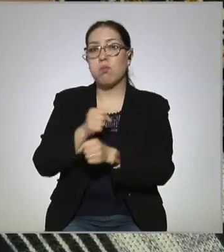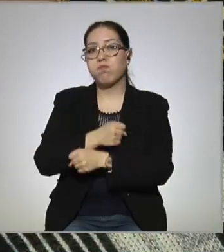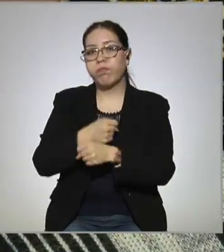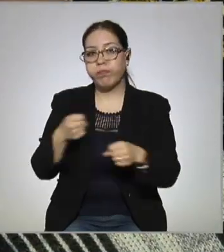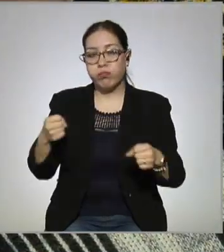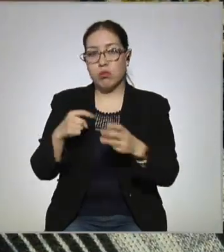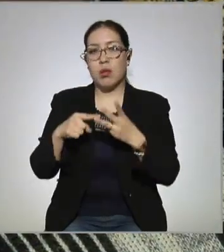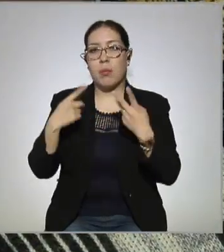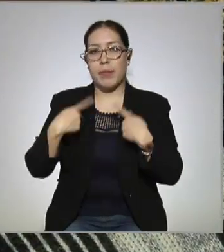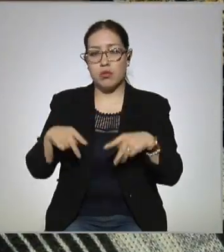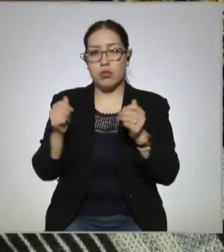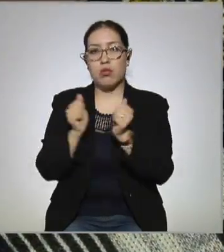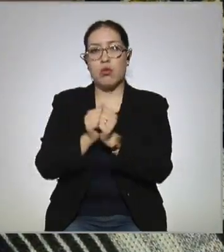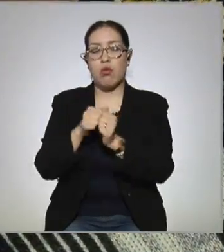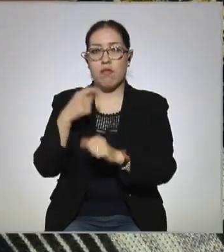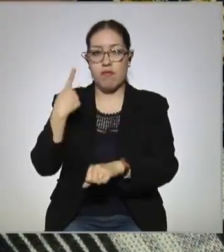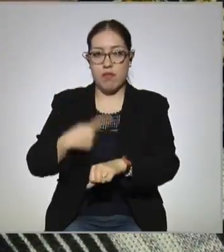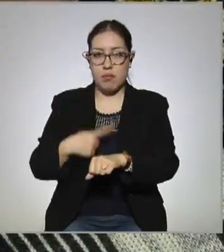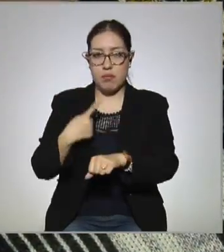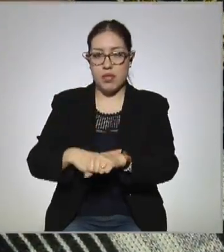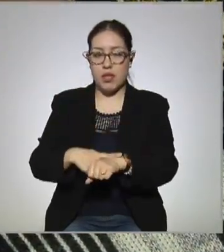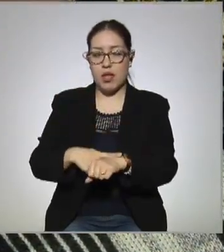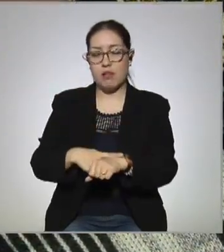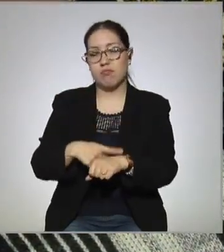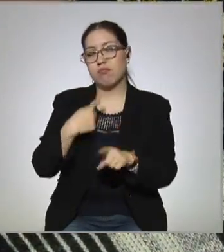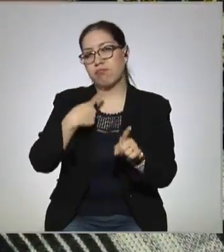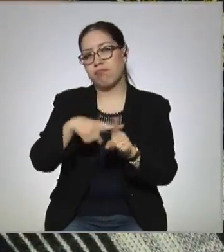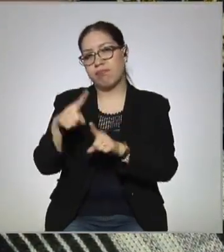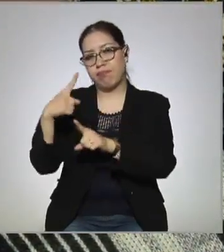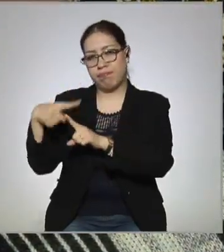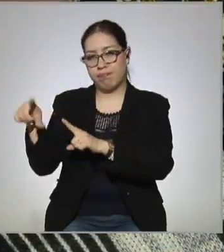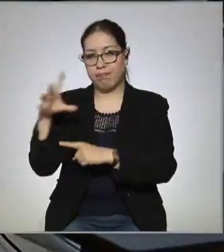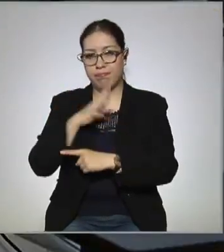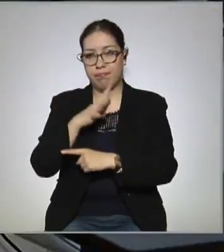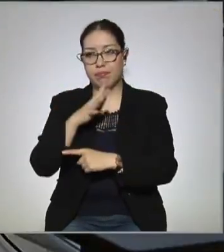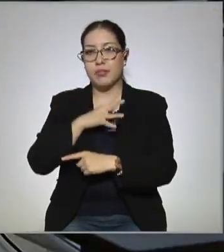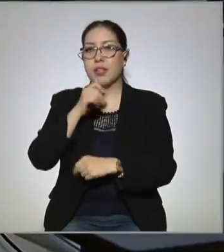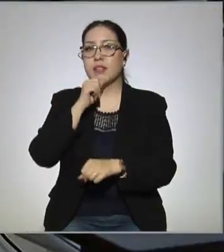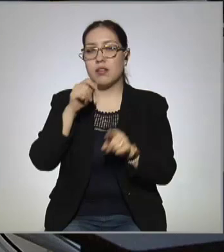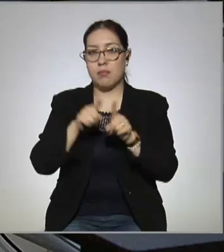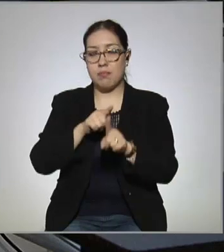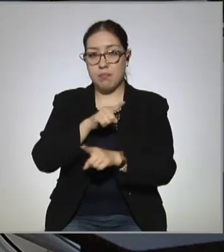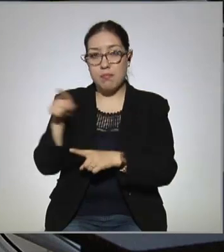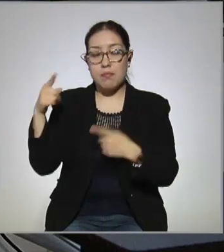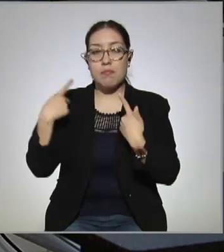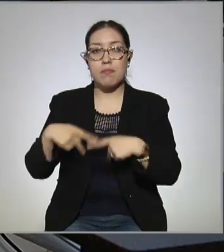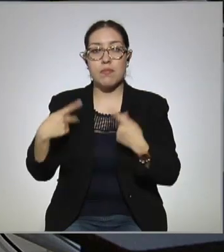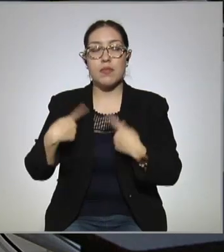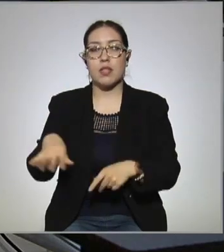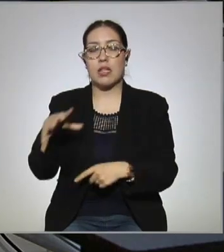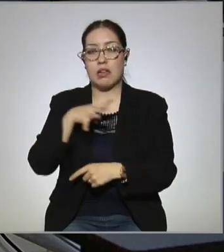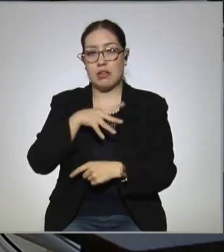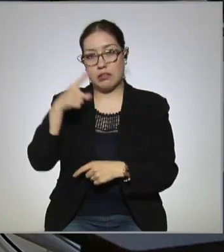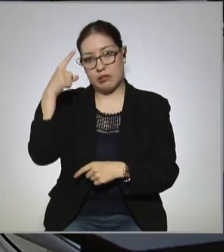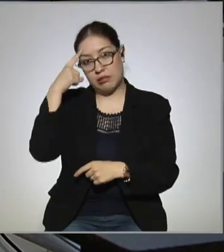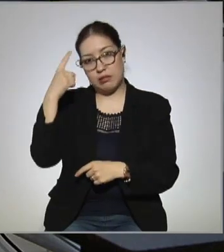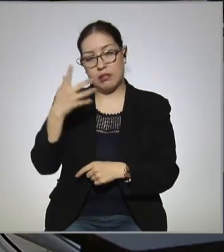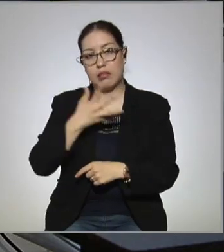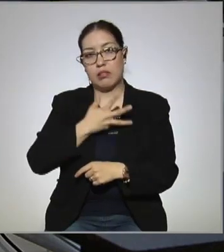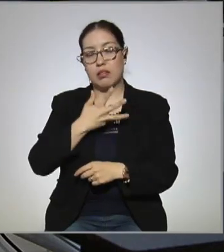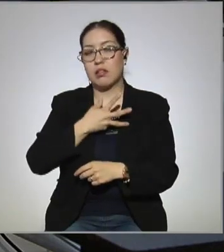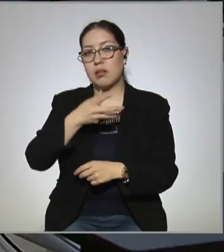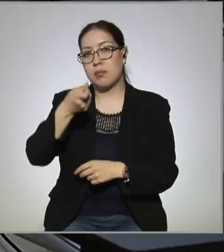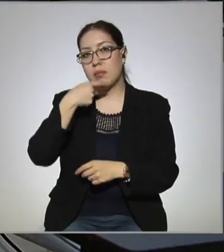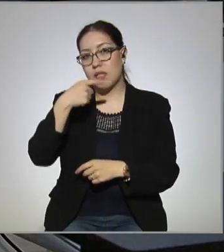enfermedad crónica como artritis reumatoides o lupus eritematoso sistémico, también pacientes que de manera crónica toman medicamentos